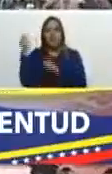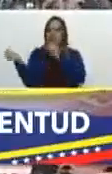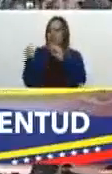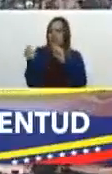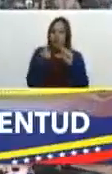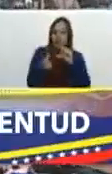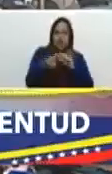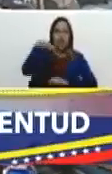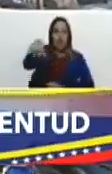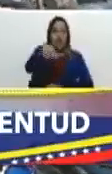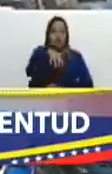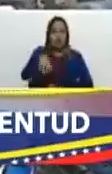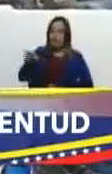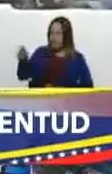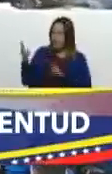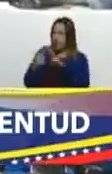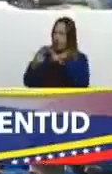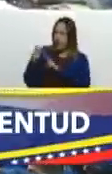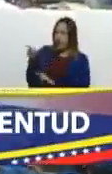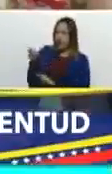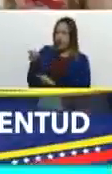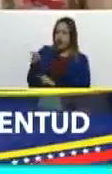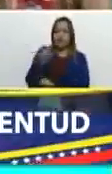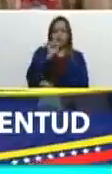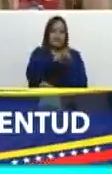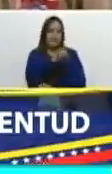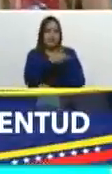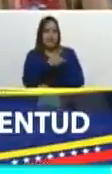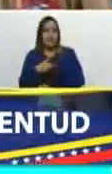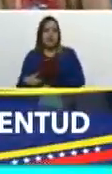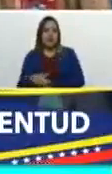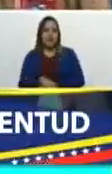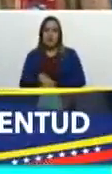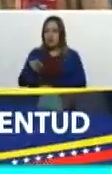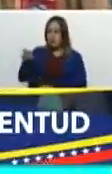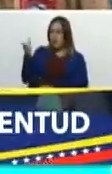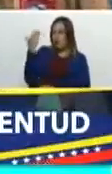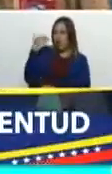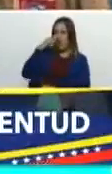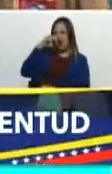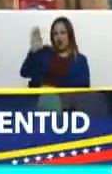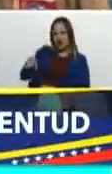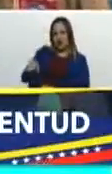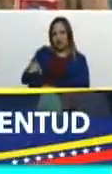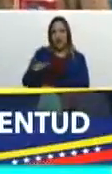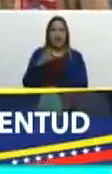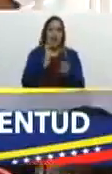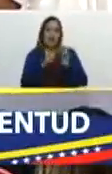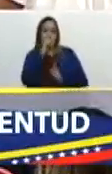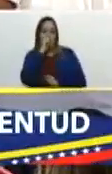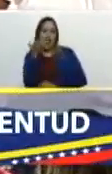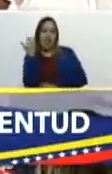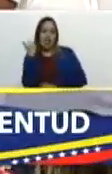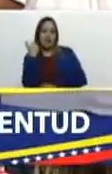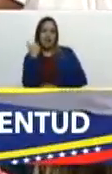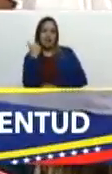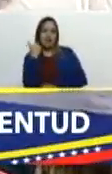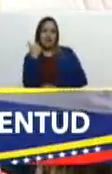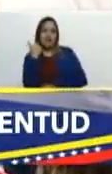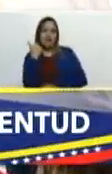en los estados. Yo te conozco a ti, Wilmer José. Así es, presidente. Pero eras más chamito. Hace unos añitos, hace 10 años